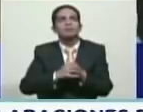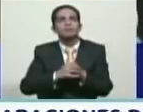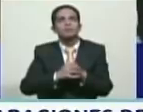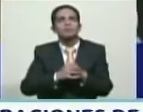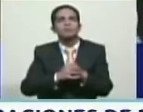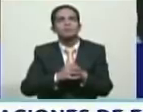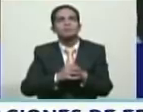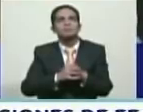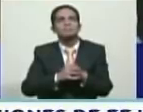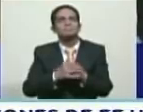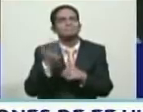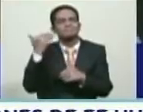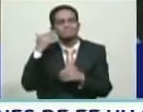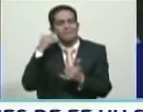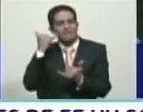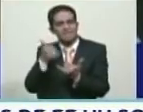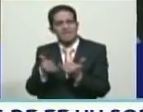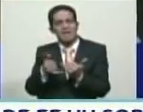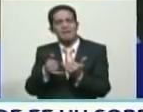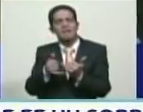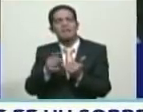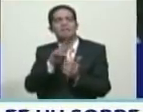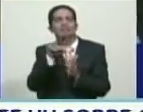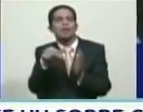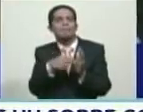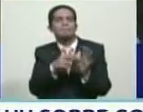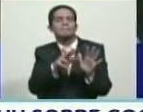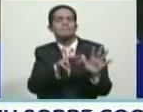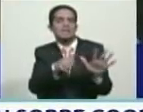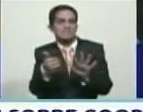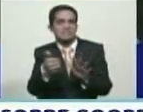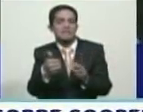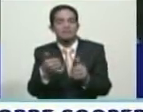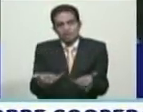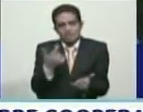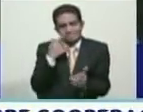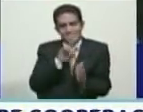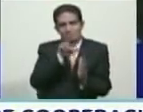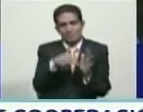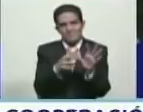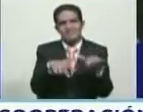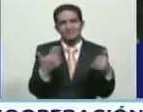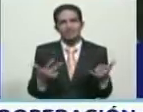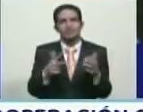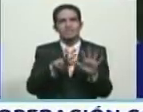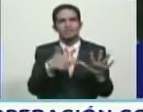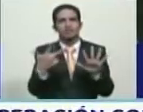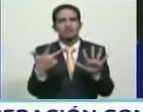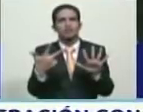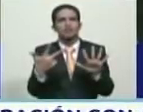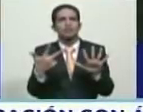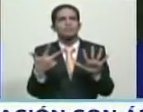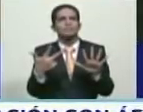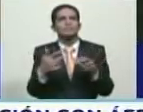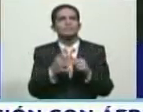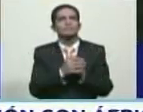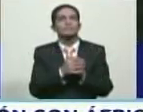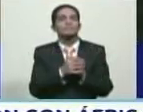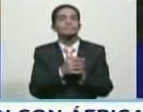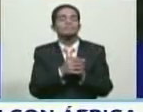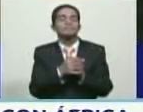Fue a finales de 2016. It's not, y estamos en 2018. The early 20th century.